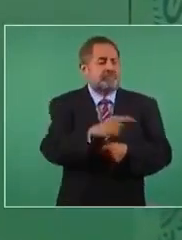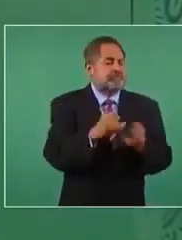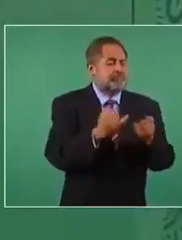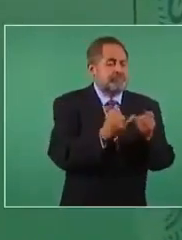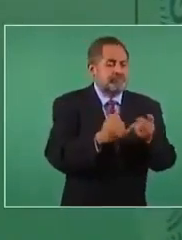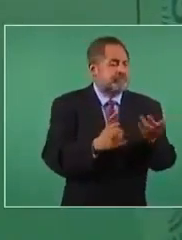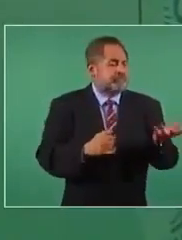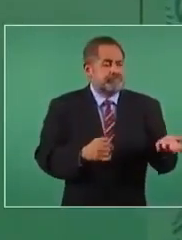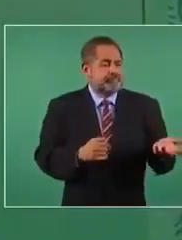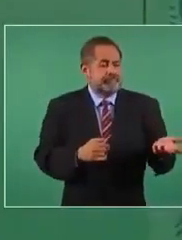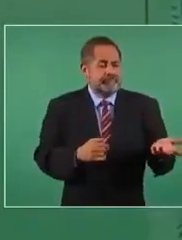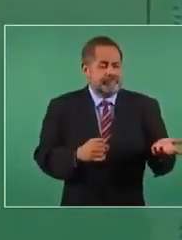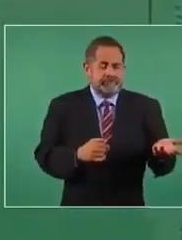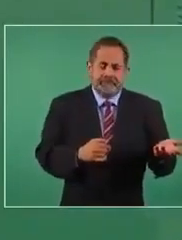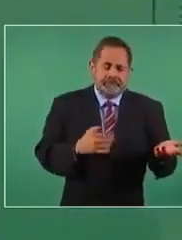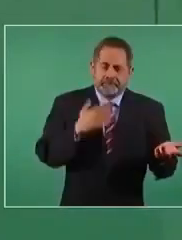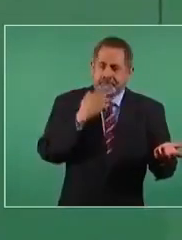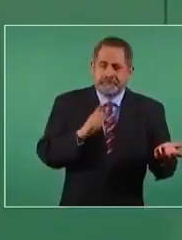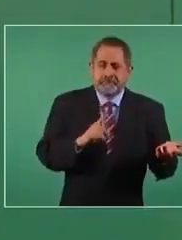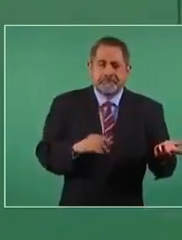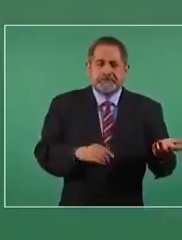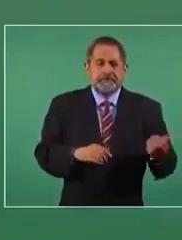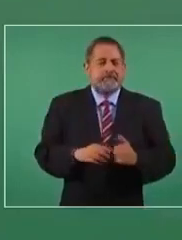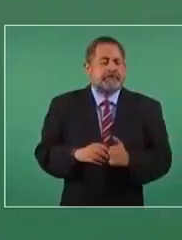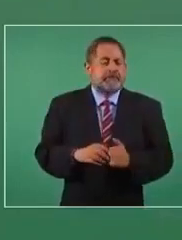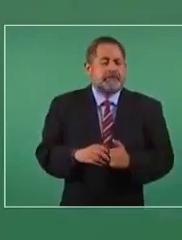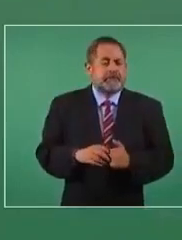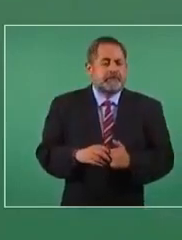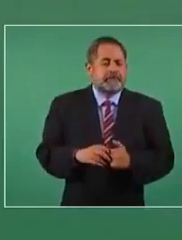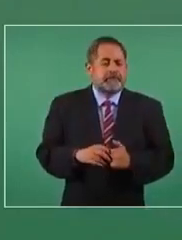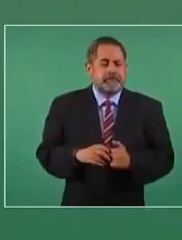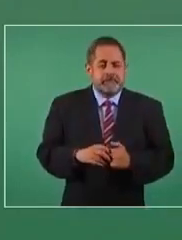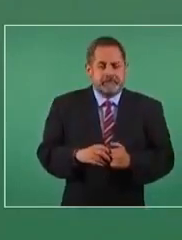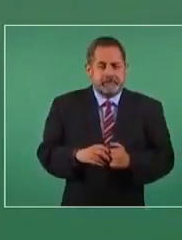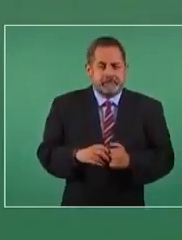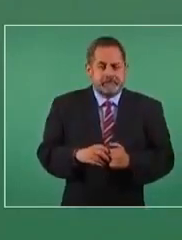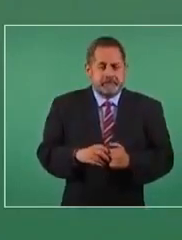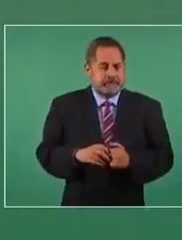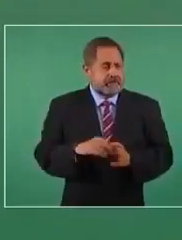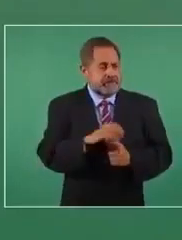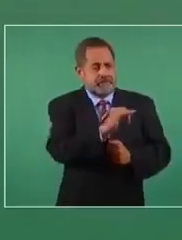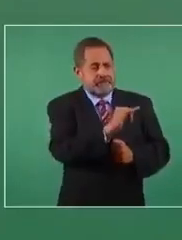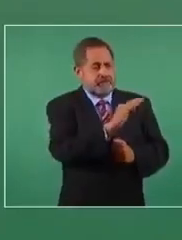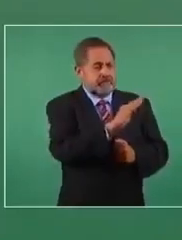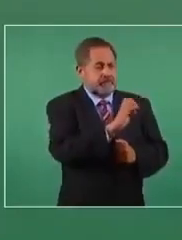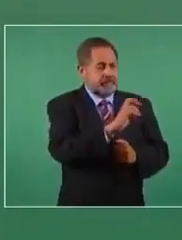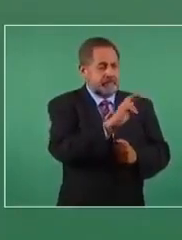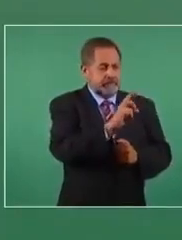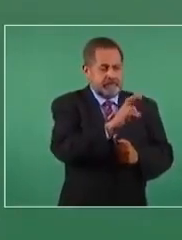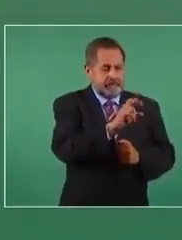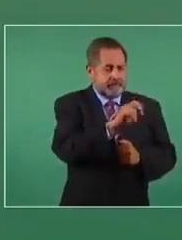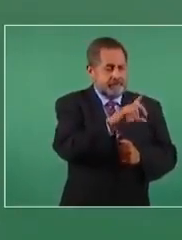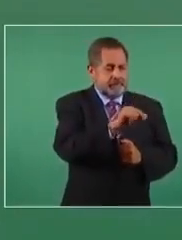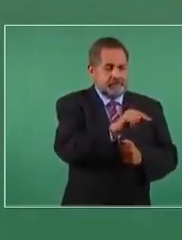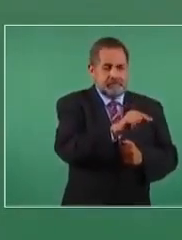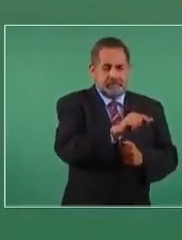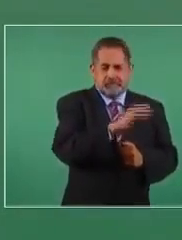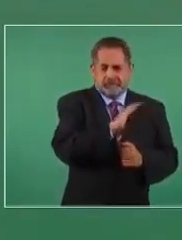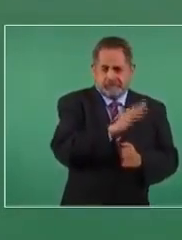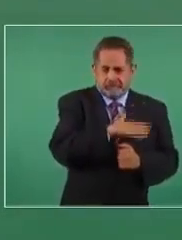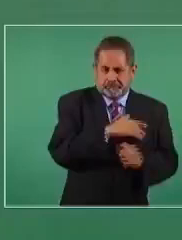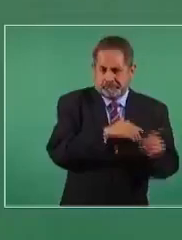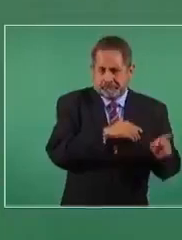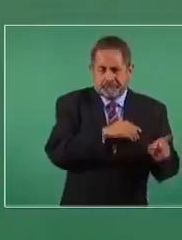por ejemplo, y diciendo en este caso, me imagino que muchos de los que nos están escuchando han tenido de manera directa